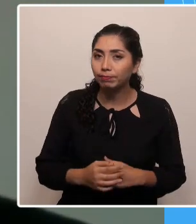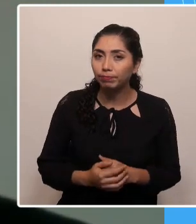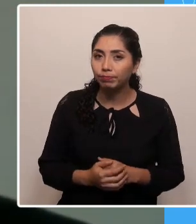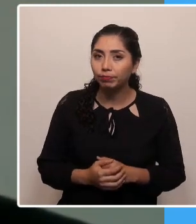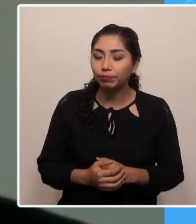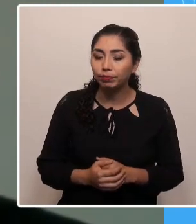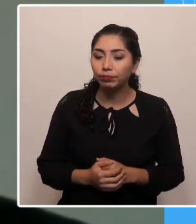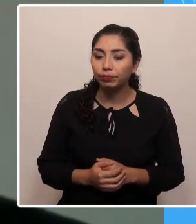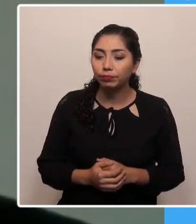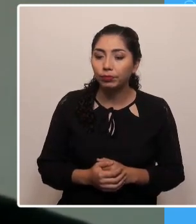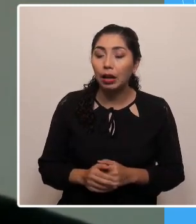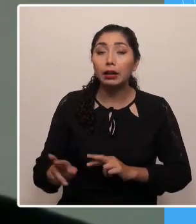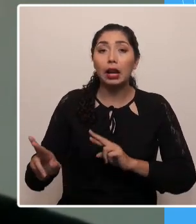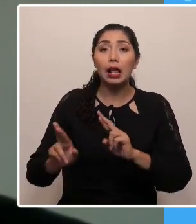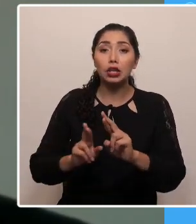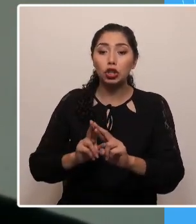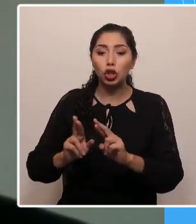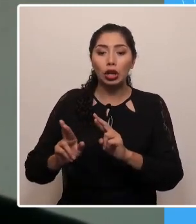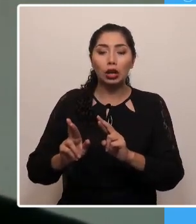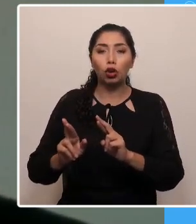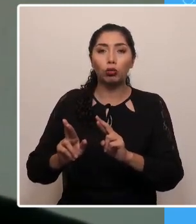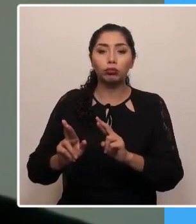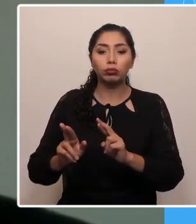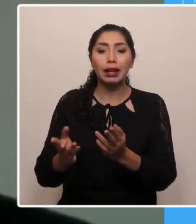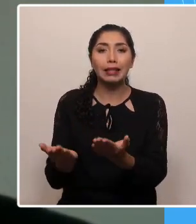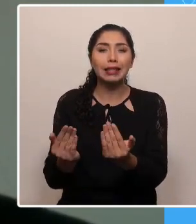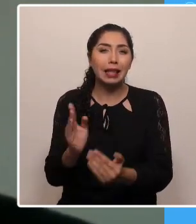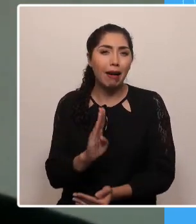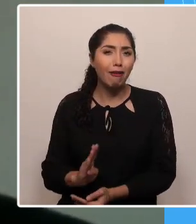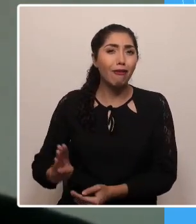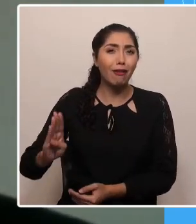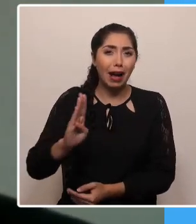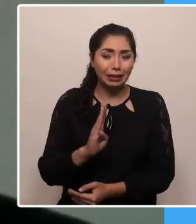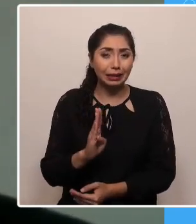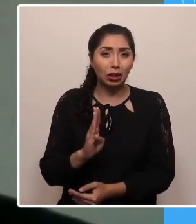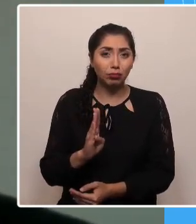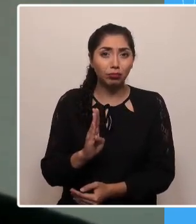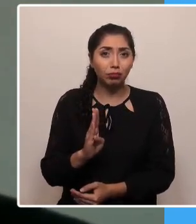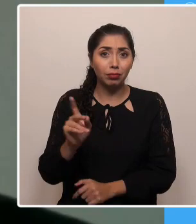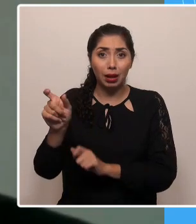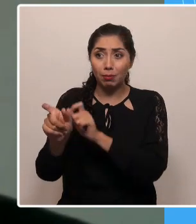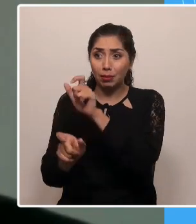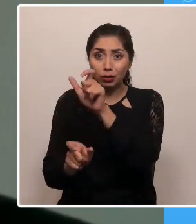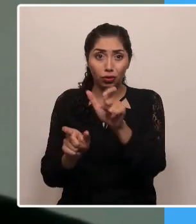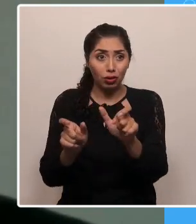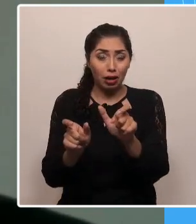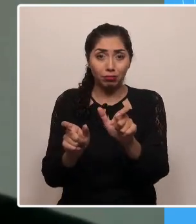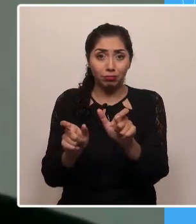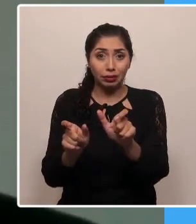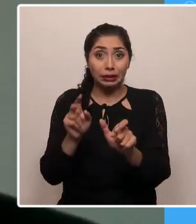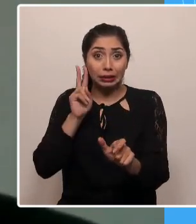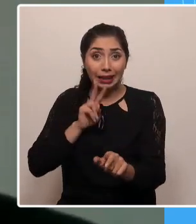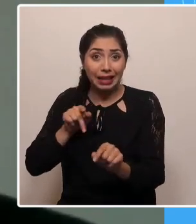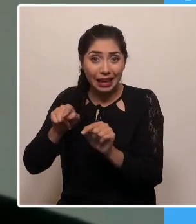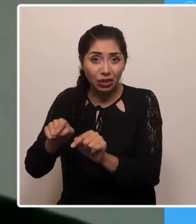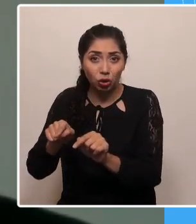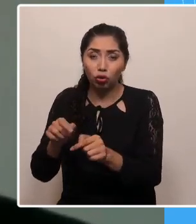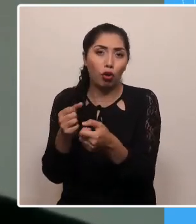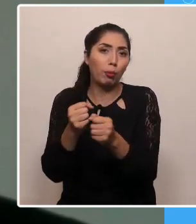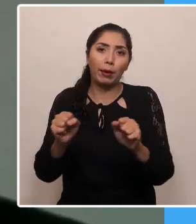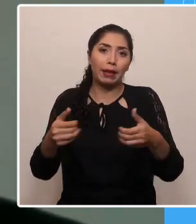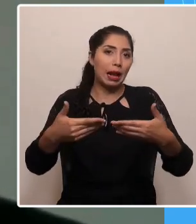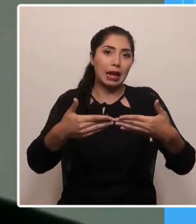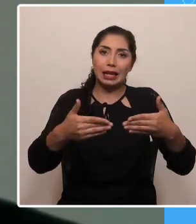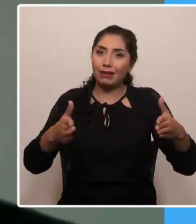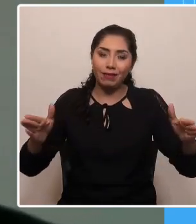con bienes básicos o primordiales sin los cuales ninguna persona puede ser realmente libre ni llevar una